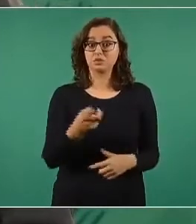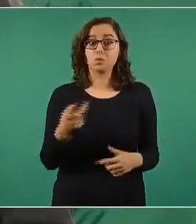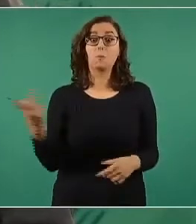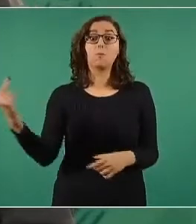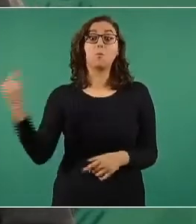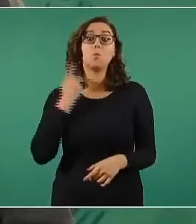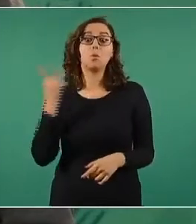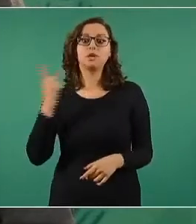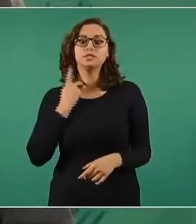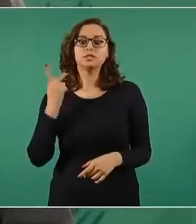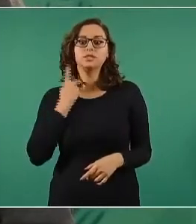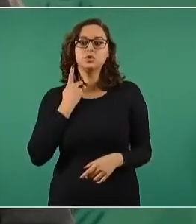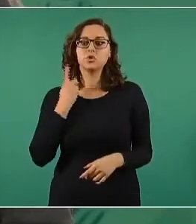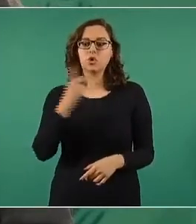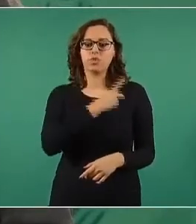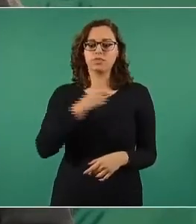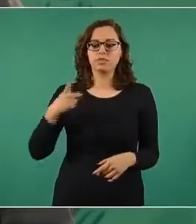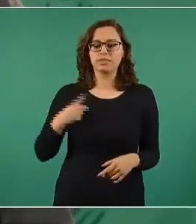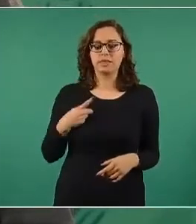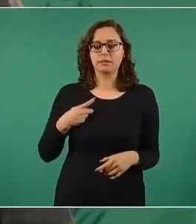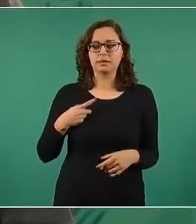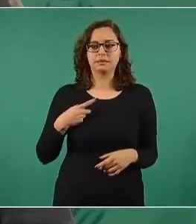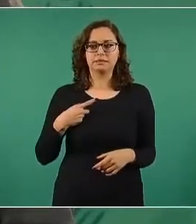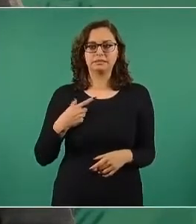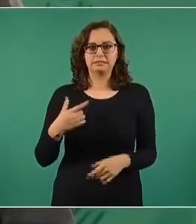equilibrar entre razón y pasión,